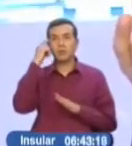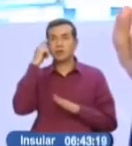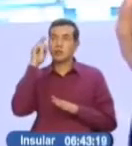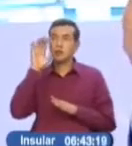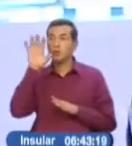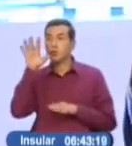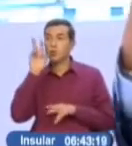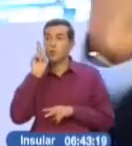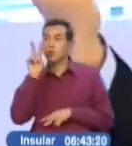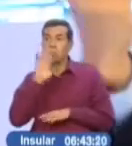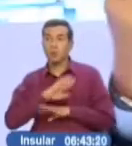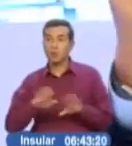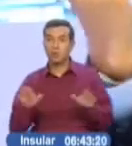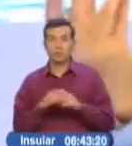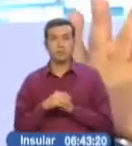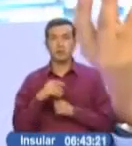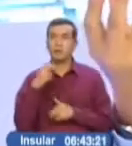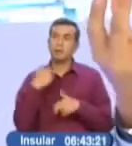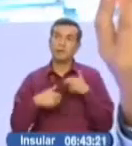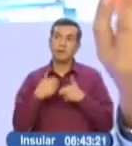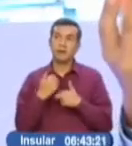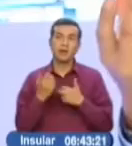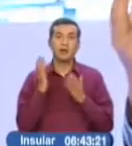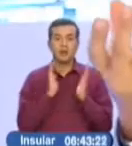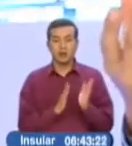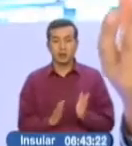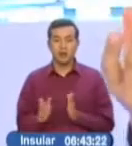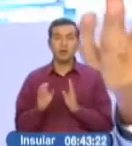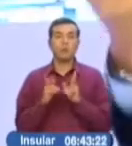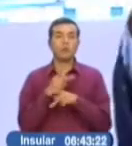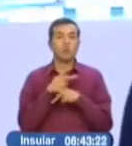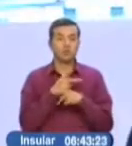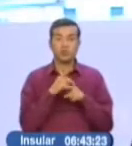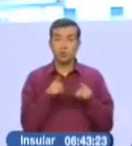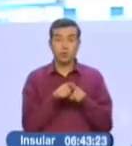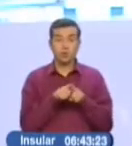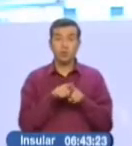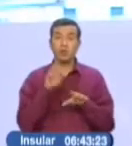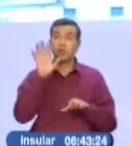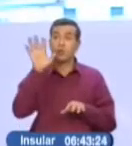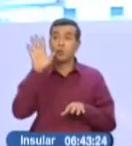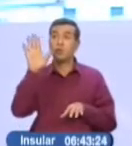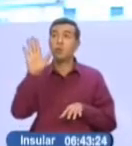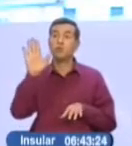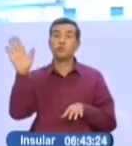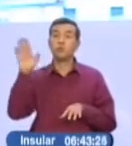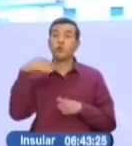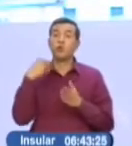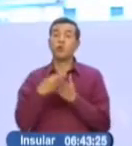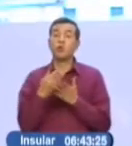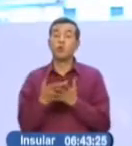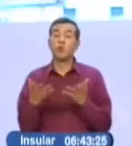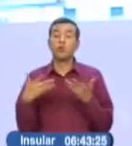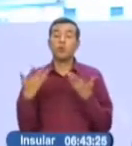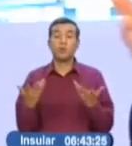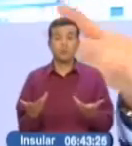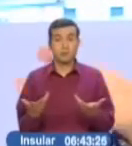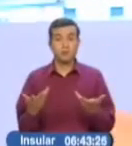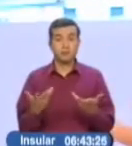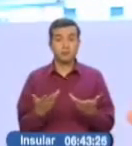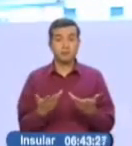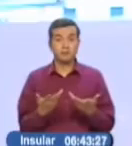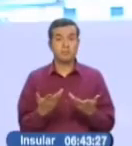ecuación. Es decir, hay un problema en la estructura productiva, pero también en la estructura de consumo, en la medida que